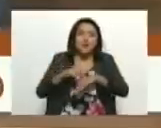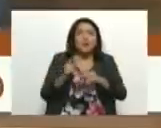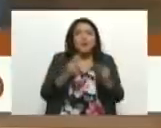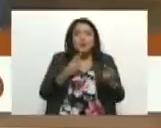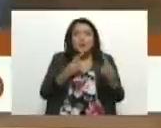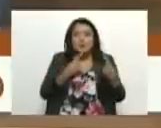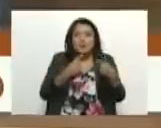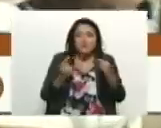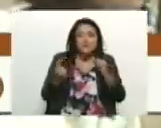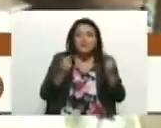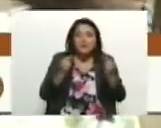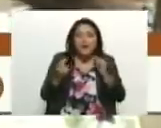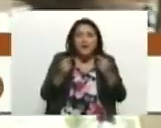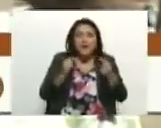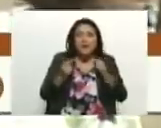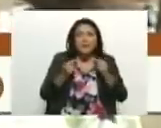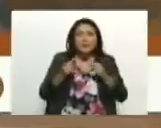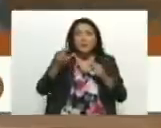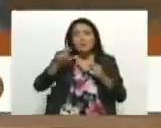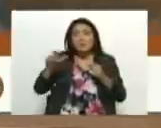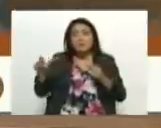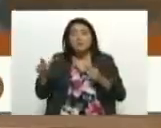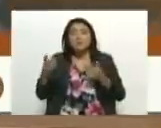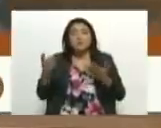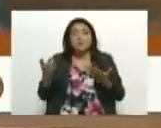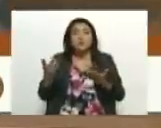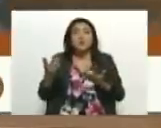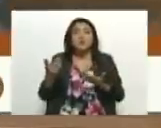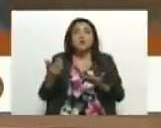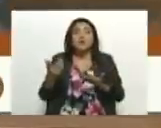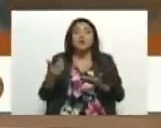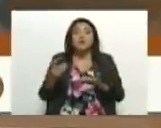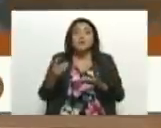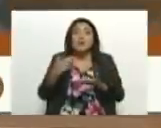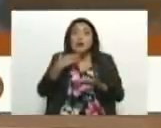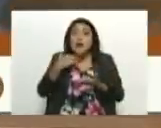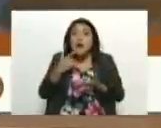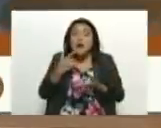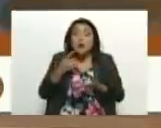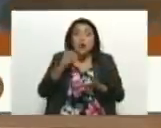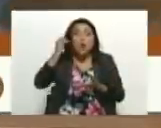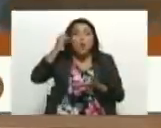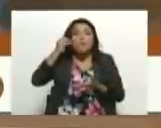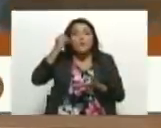y de debate, pues quienes tengan alguna observación les agradecemos, nos las hagan llegar de manera